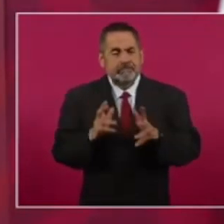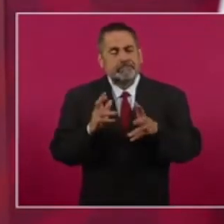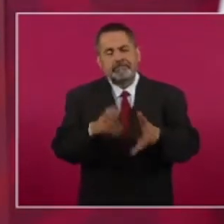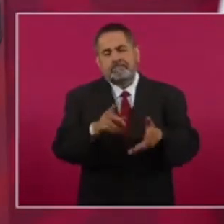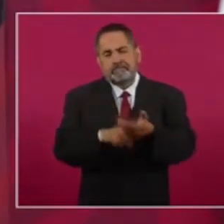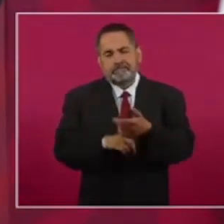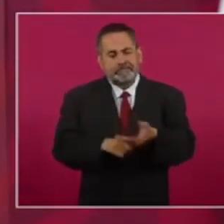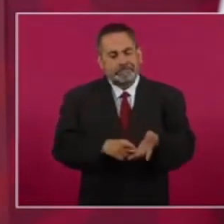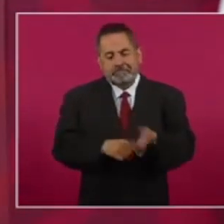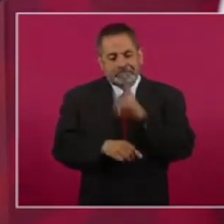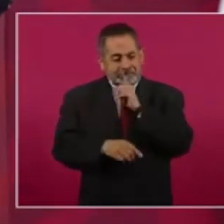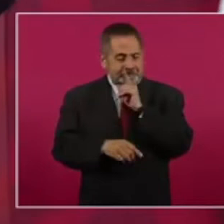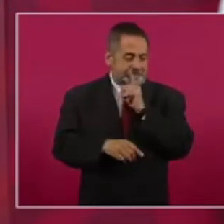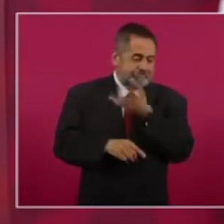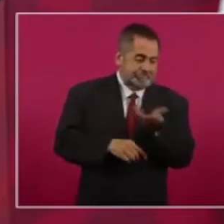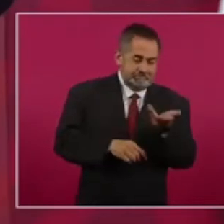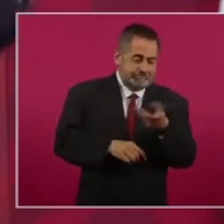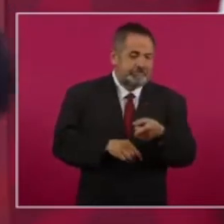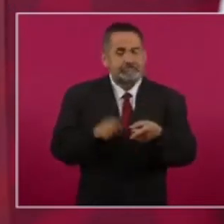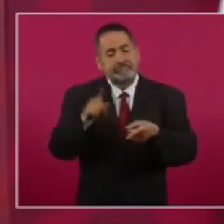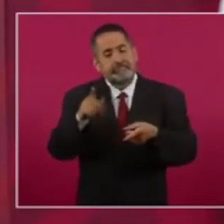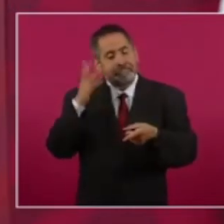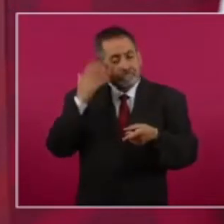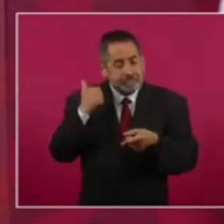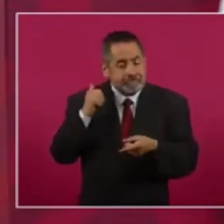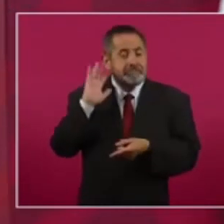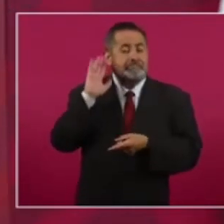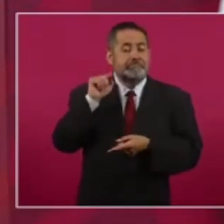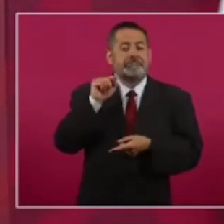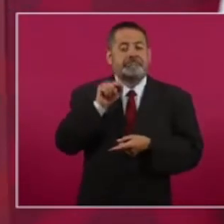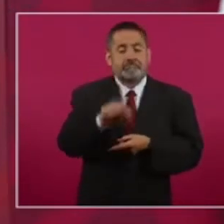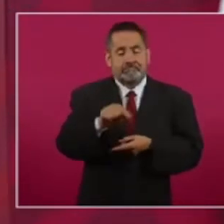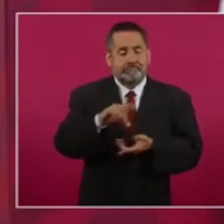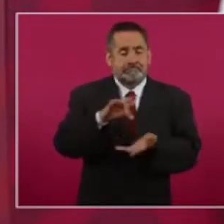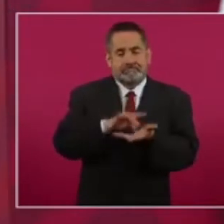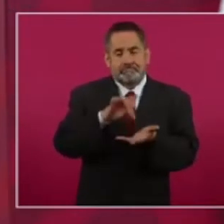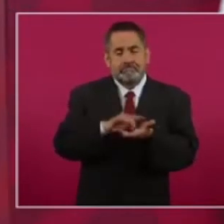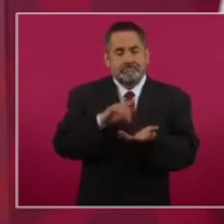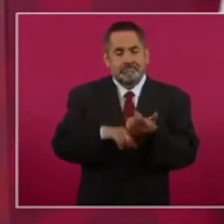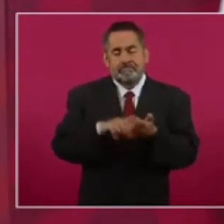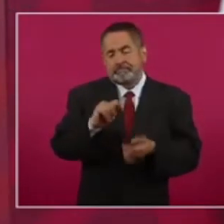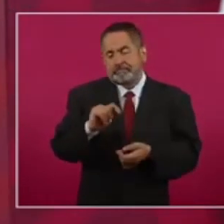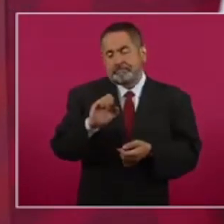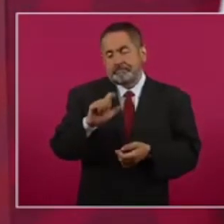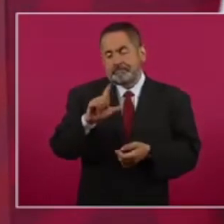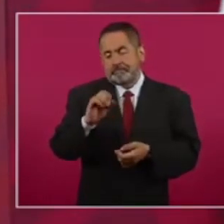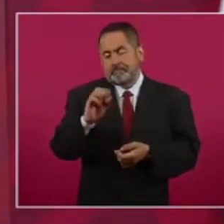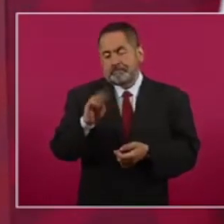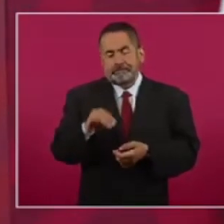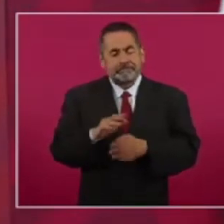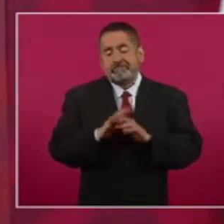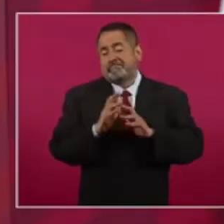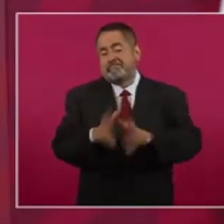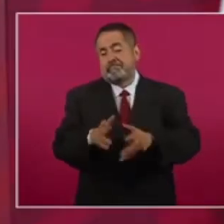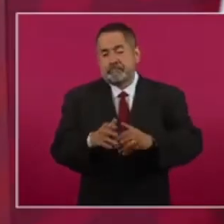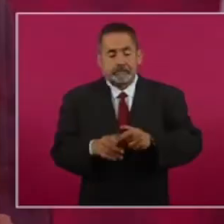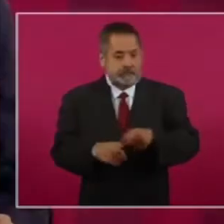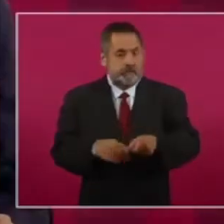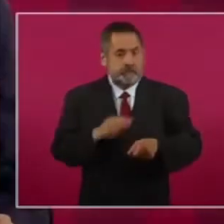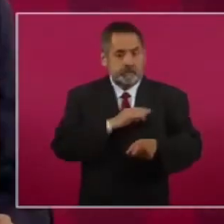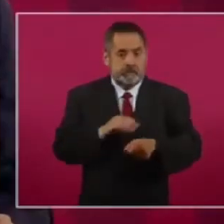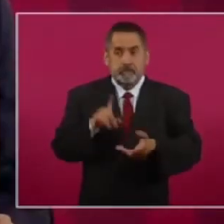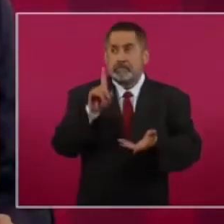testimonio, como testigo de lo que era antes, ¿no? Pero muy en el abandono, y tiene alrededor